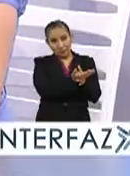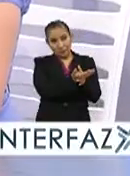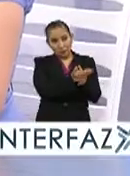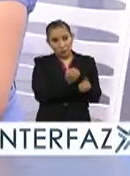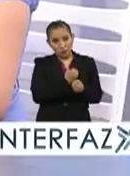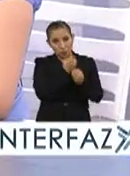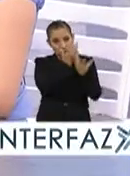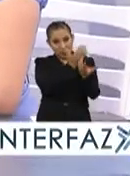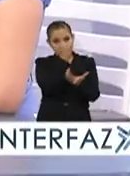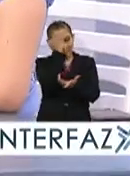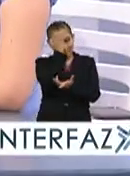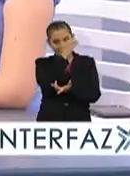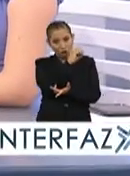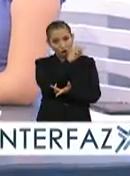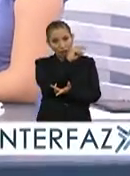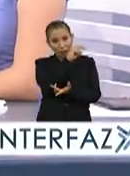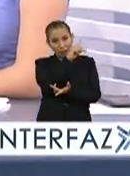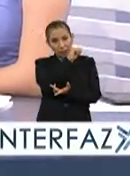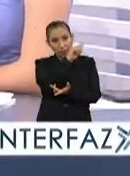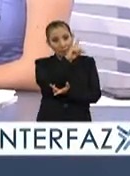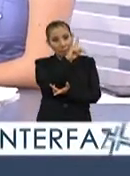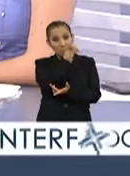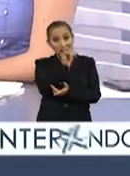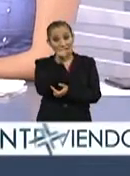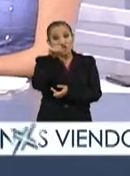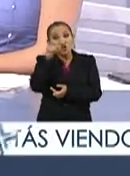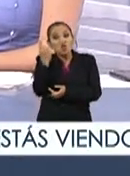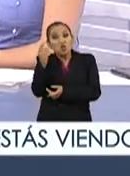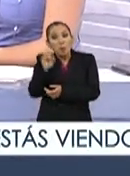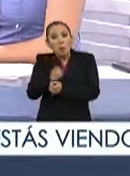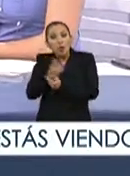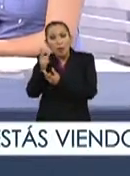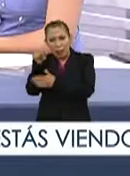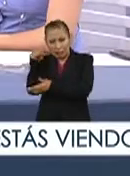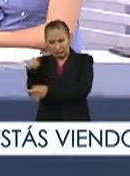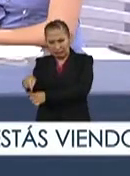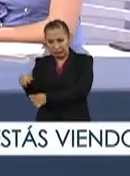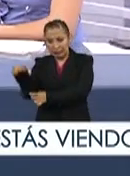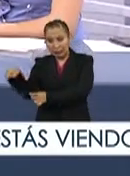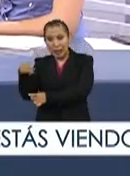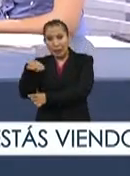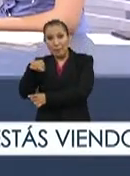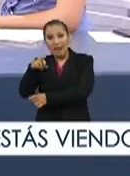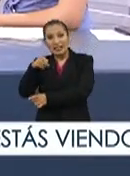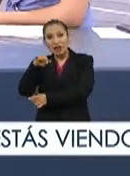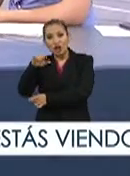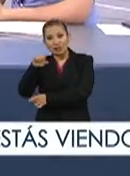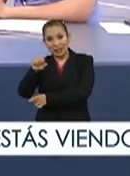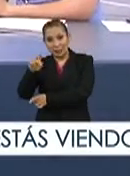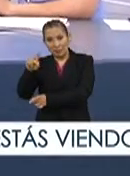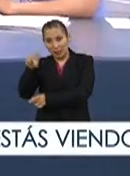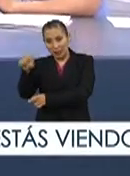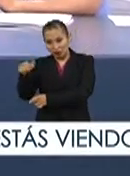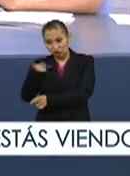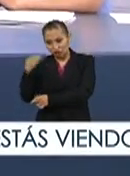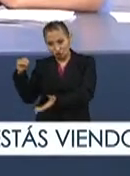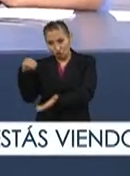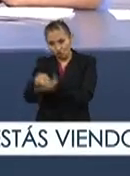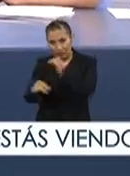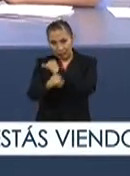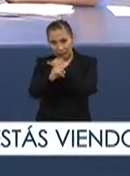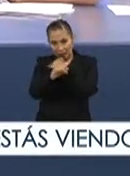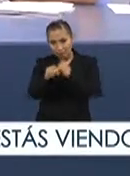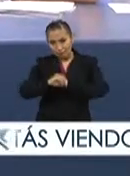los poemas de la India de Octavio Paz y un poema particularmente de Marie-José Paz que yo subí a las